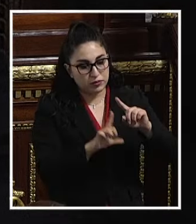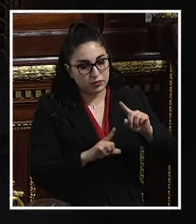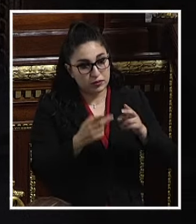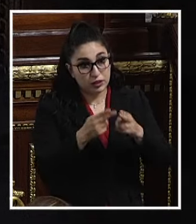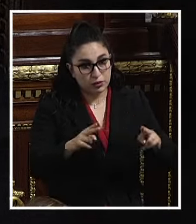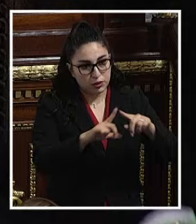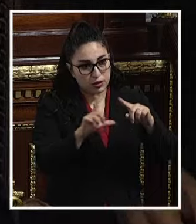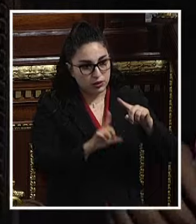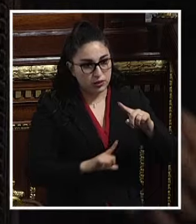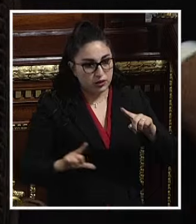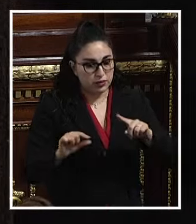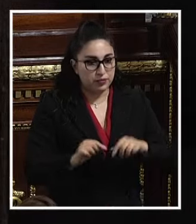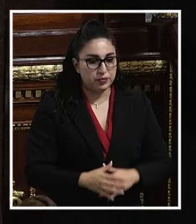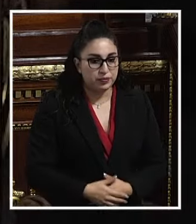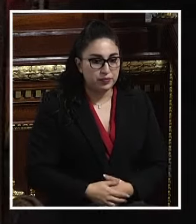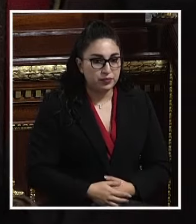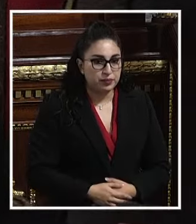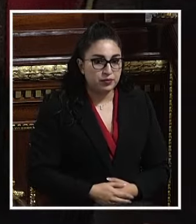himno nacional.